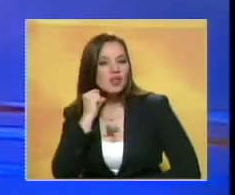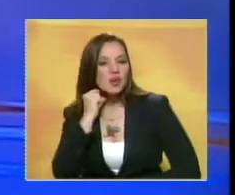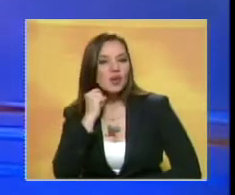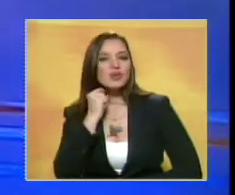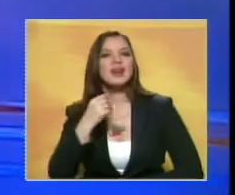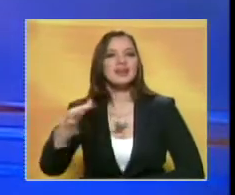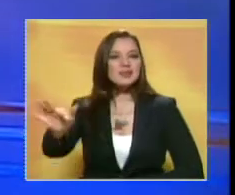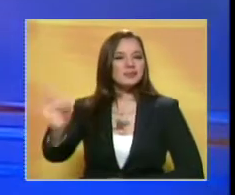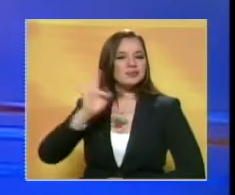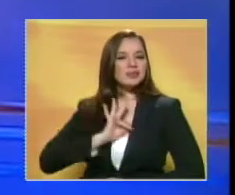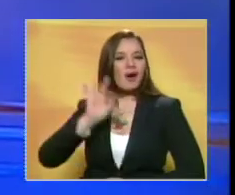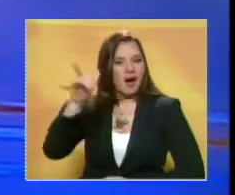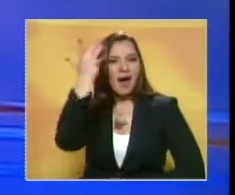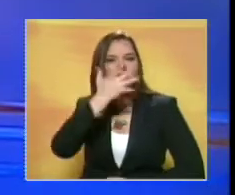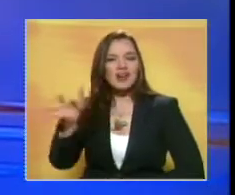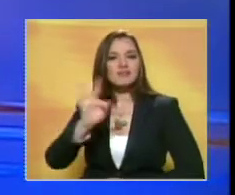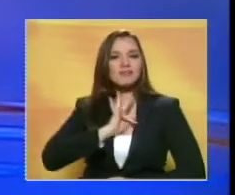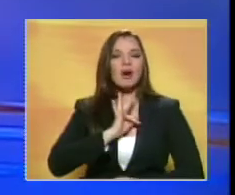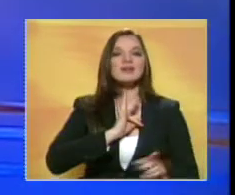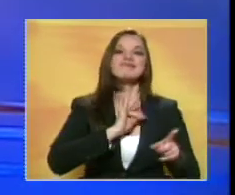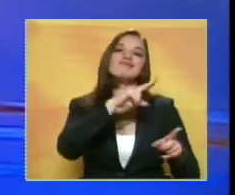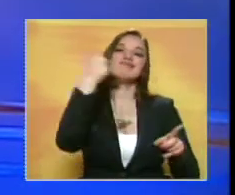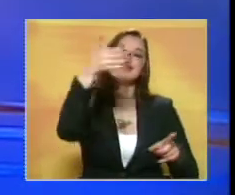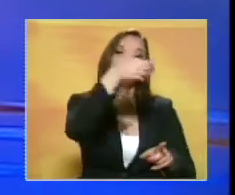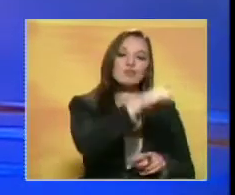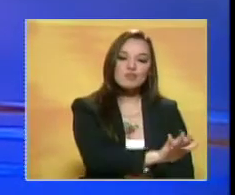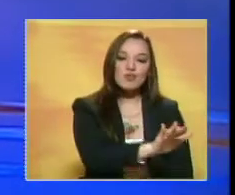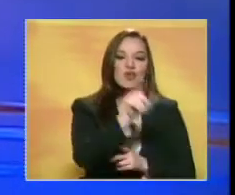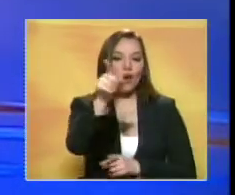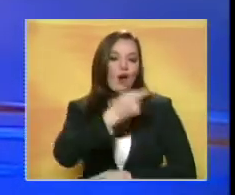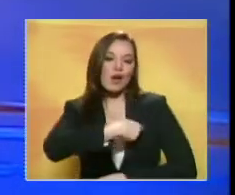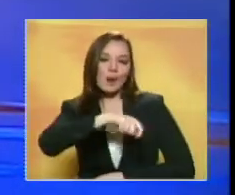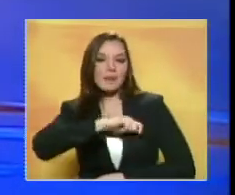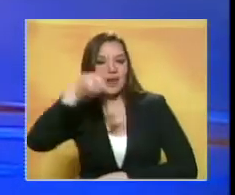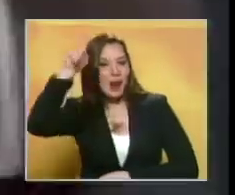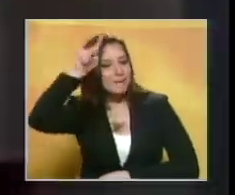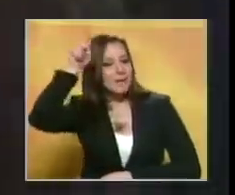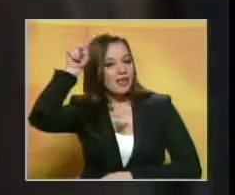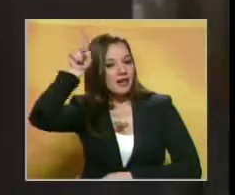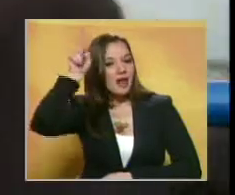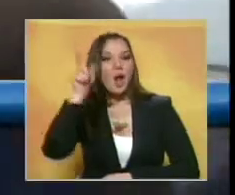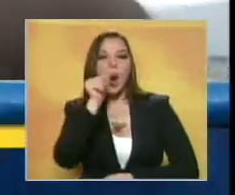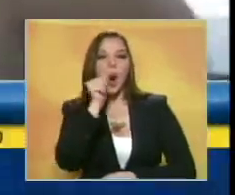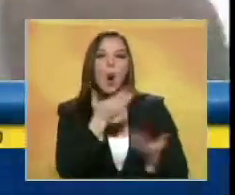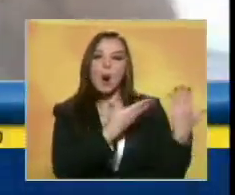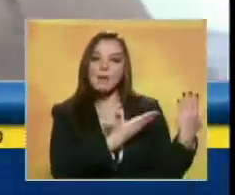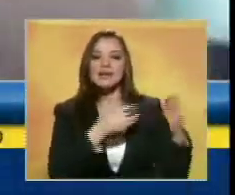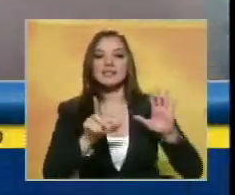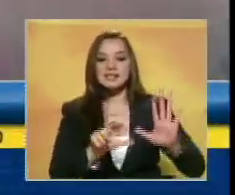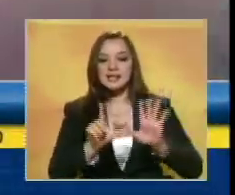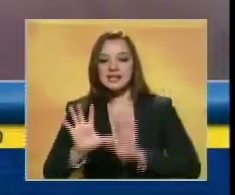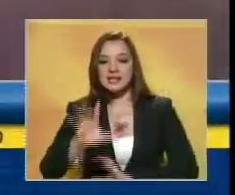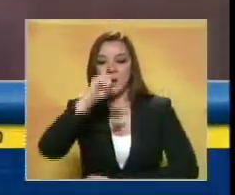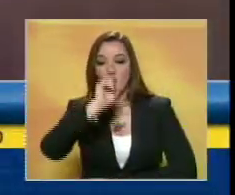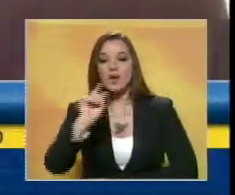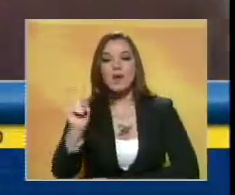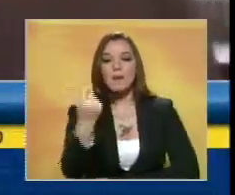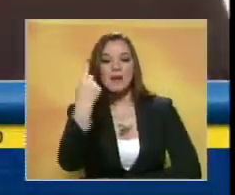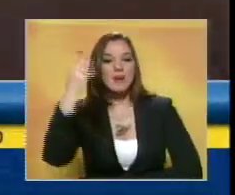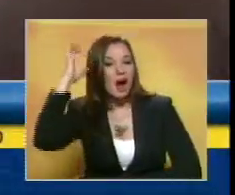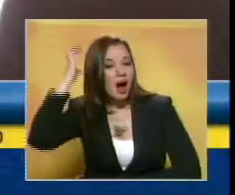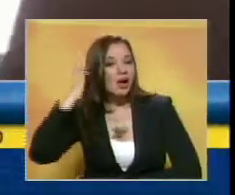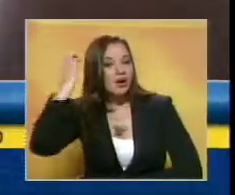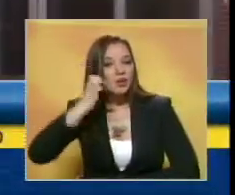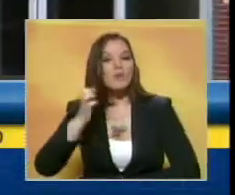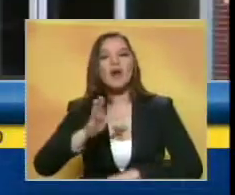del ébola en Liberia falleció esta madrugada en el Hospital Carlos III de Madrid. Miguel Pajares, de 75 años, fue el primer europeo afectado